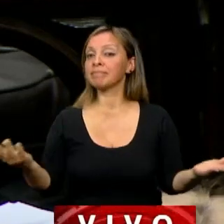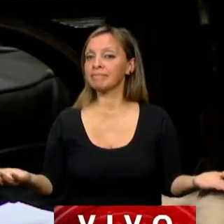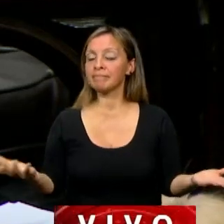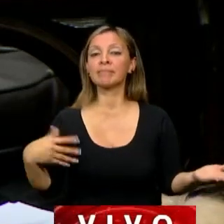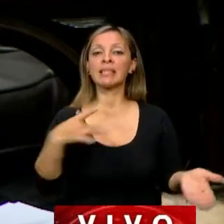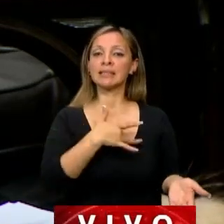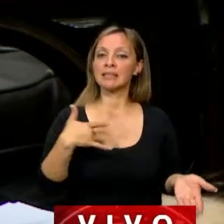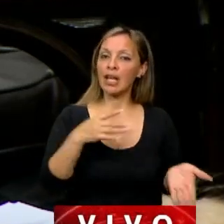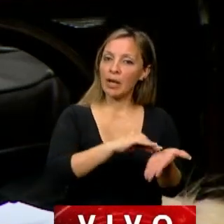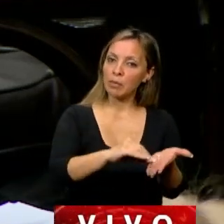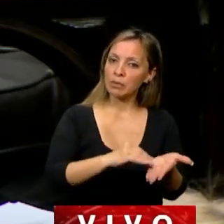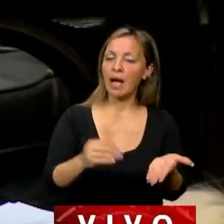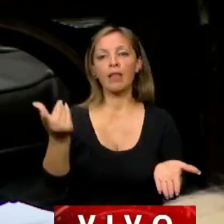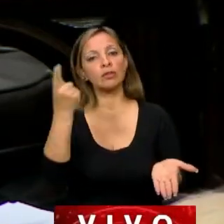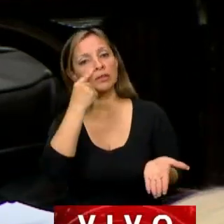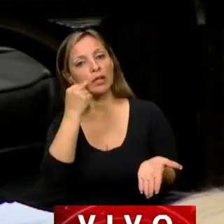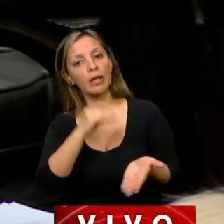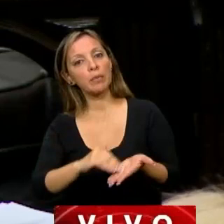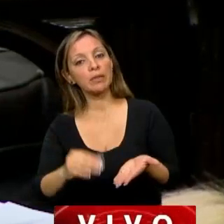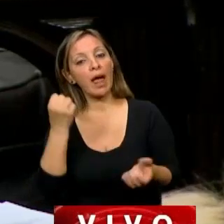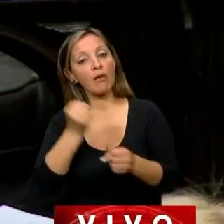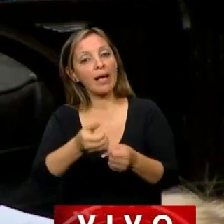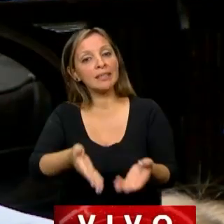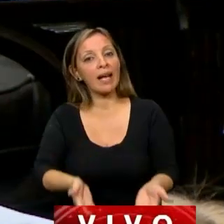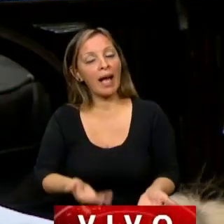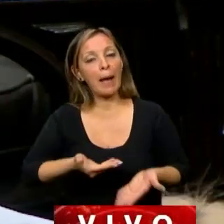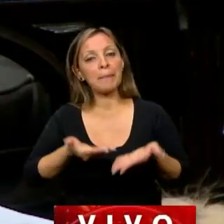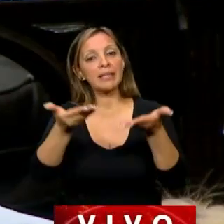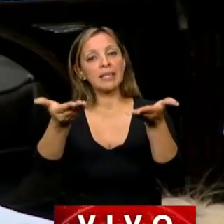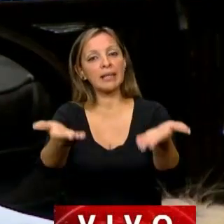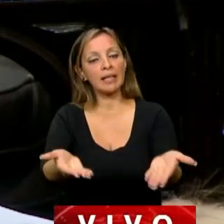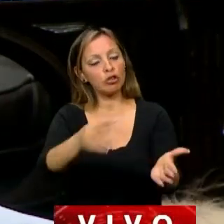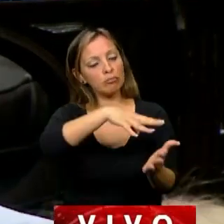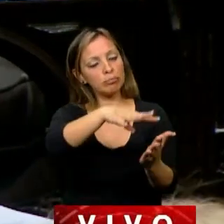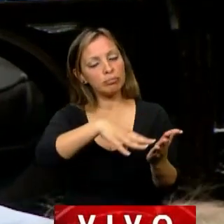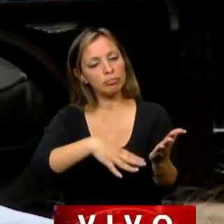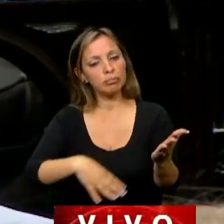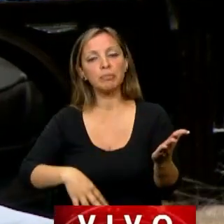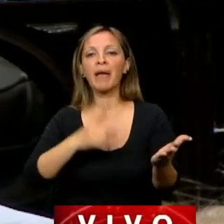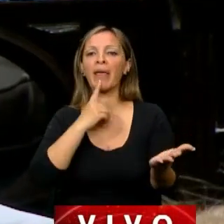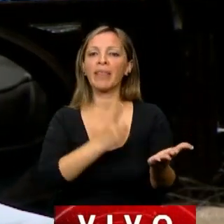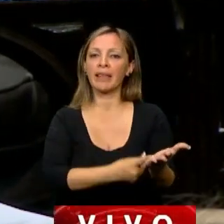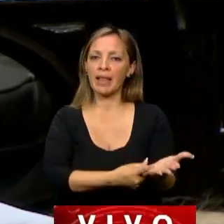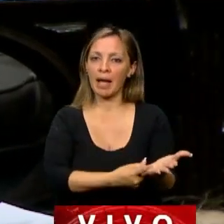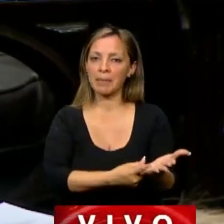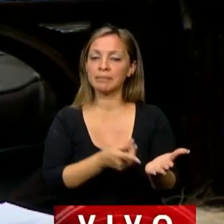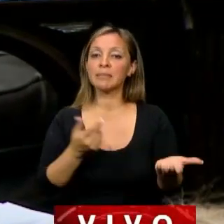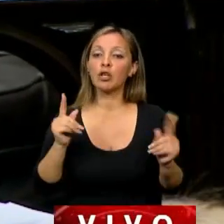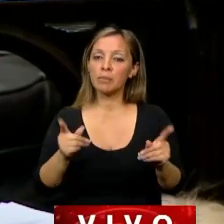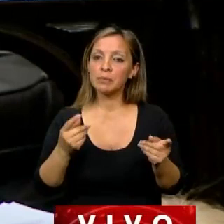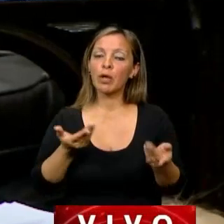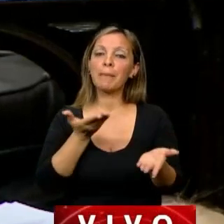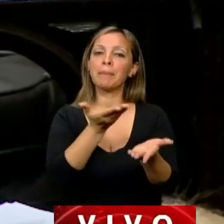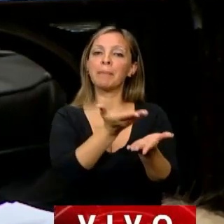diputadas señores diputados hasta aquí la presentación del contenido de nuestro dictamen que venimos a